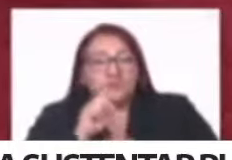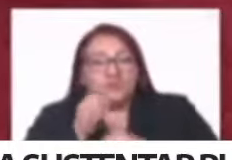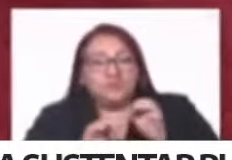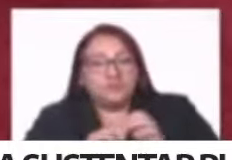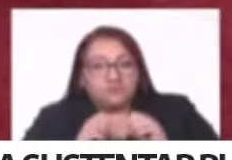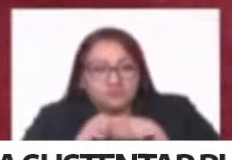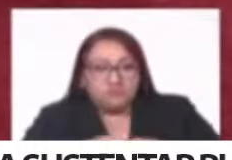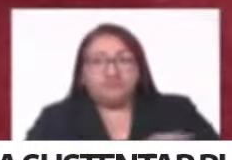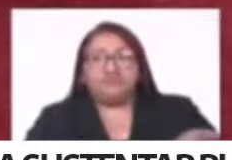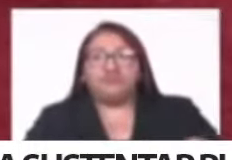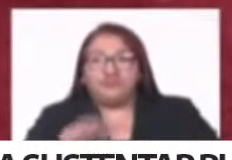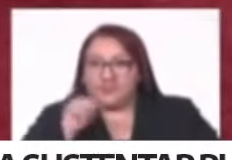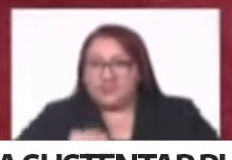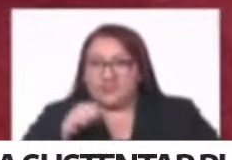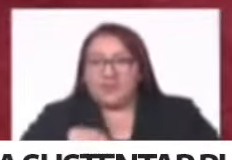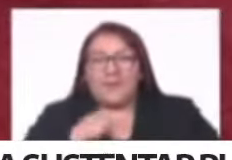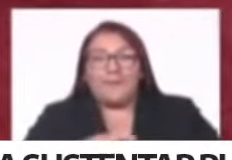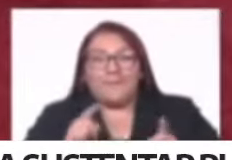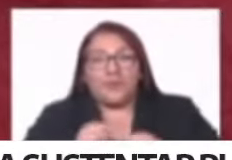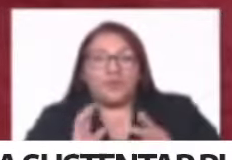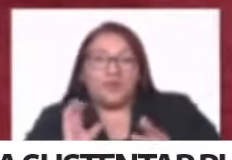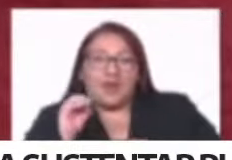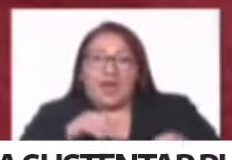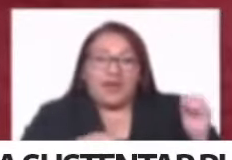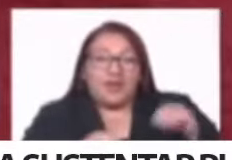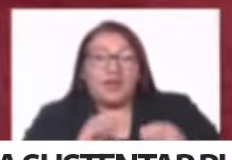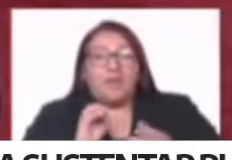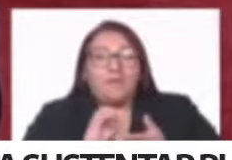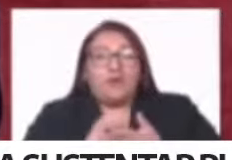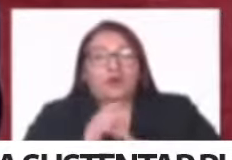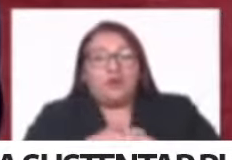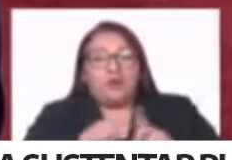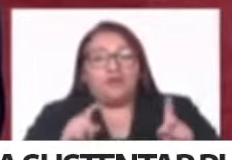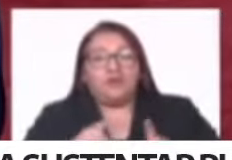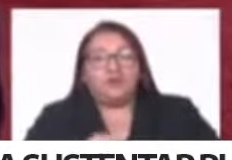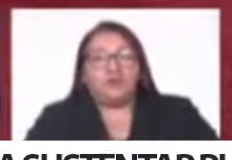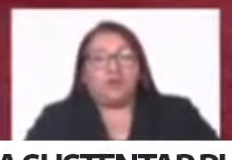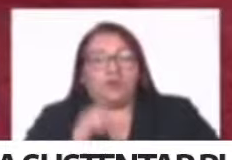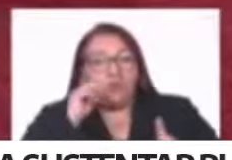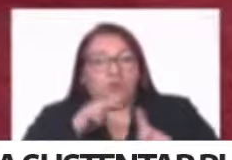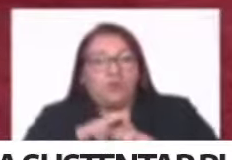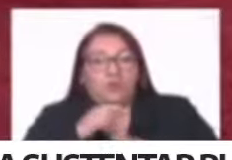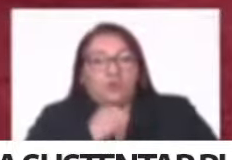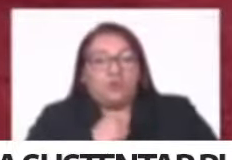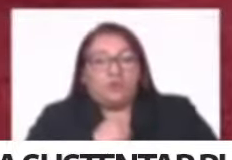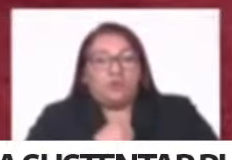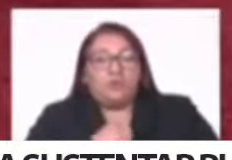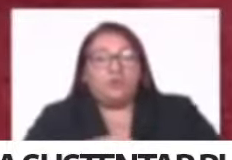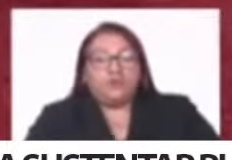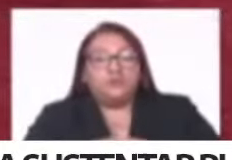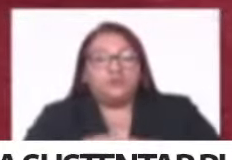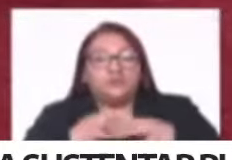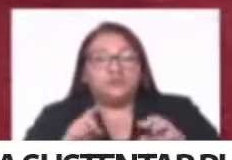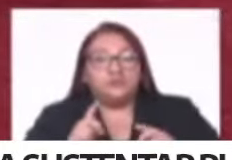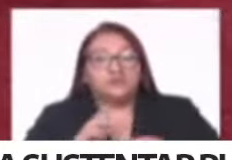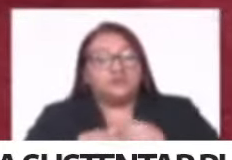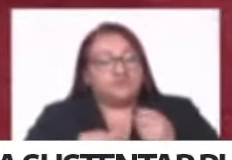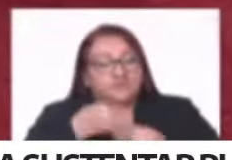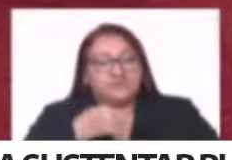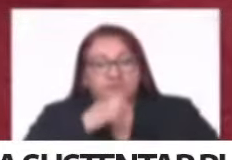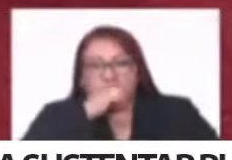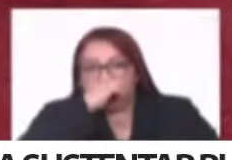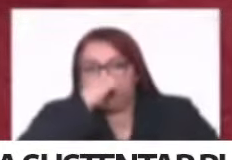presupuesto descentralizado, pero con un agregado que marca la diferencia: un enfoque de modernidad y gestión pública